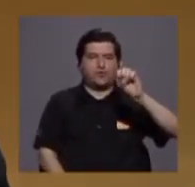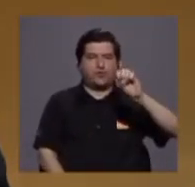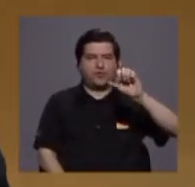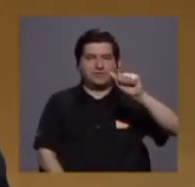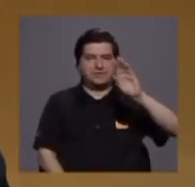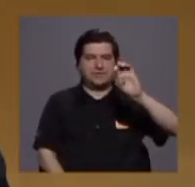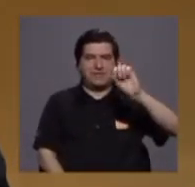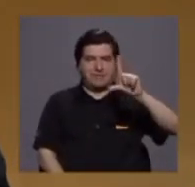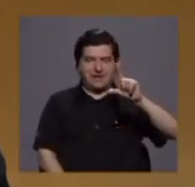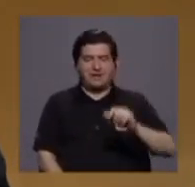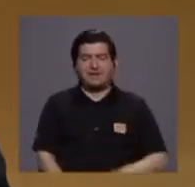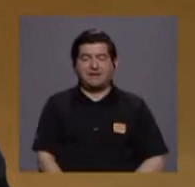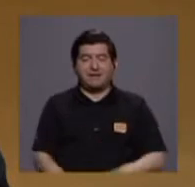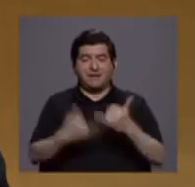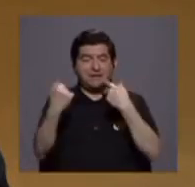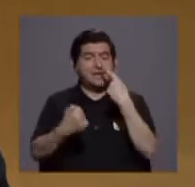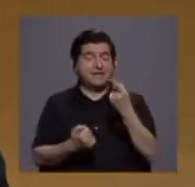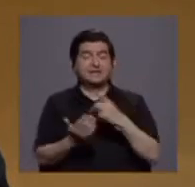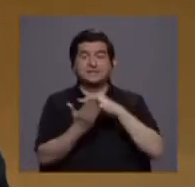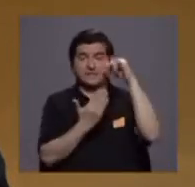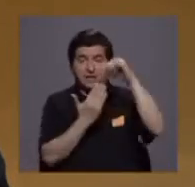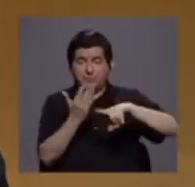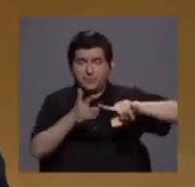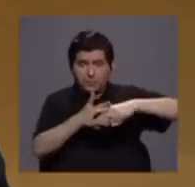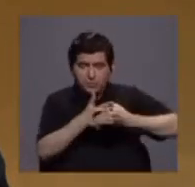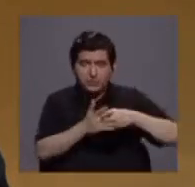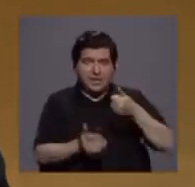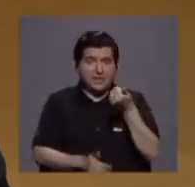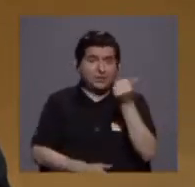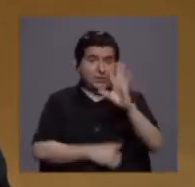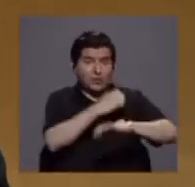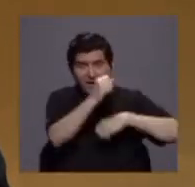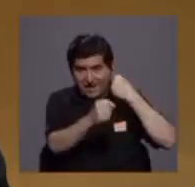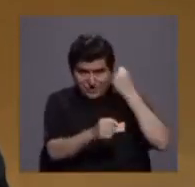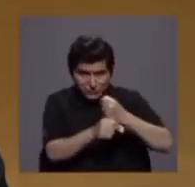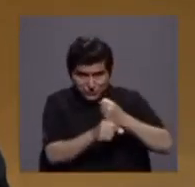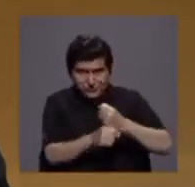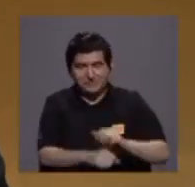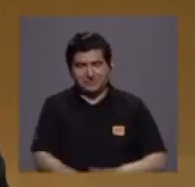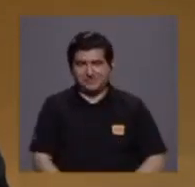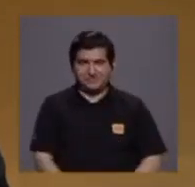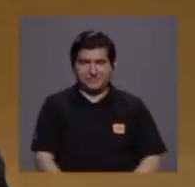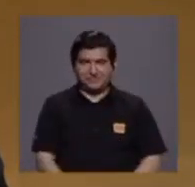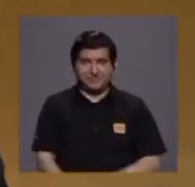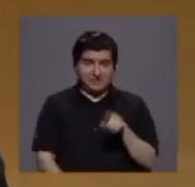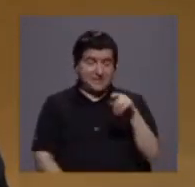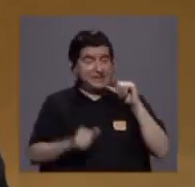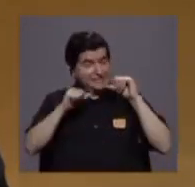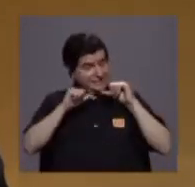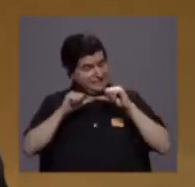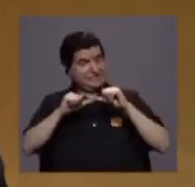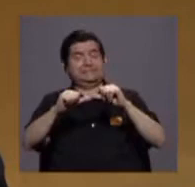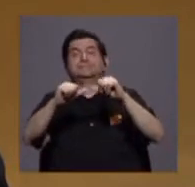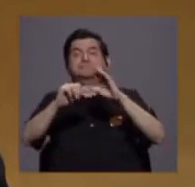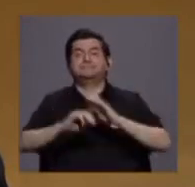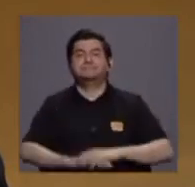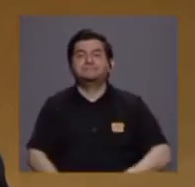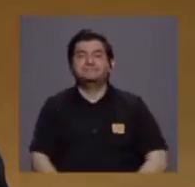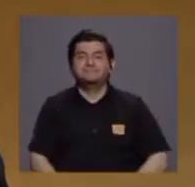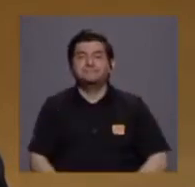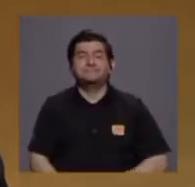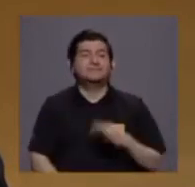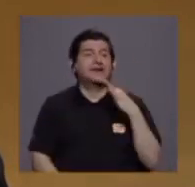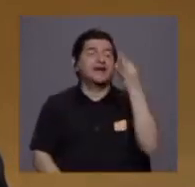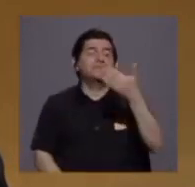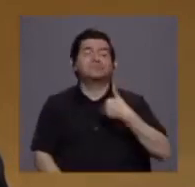que ese proyecto que empezó a los 15 años va a continuar, porque el